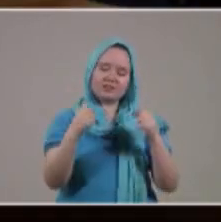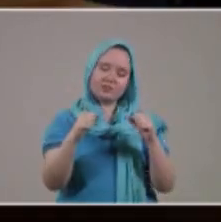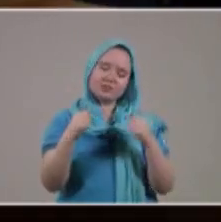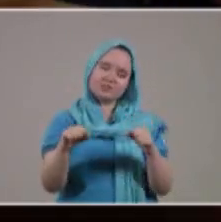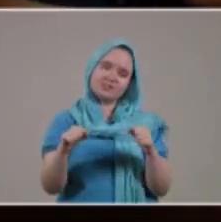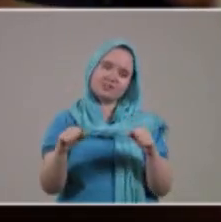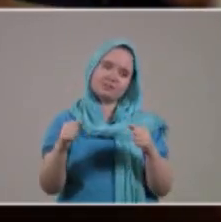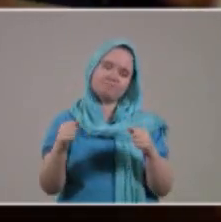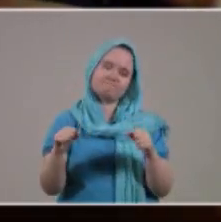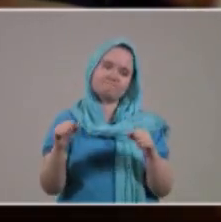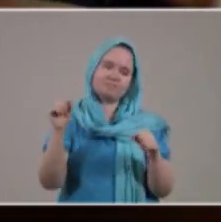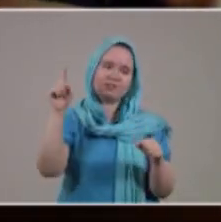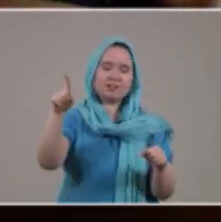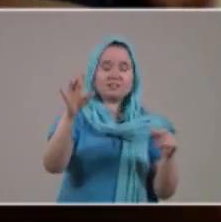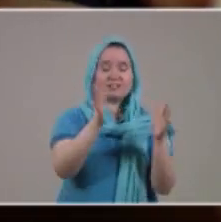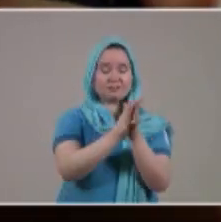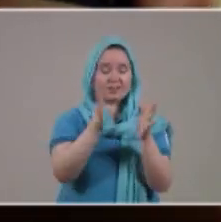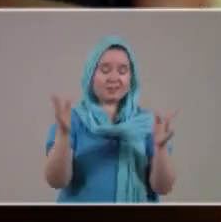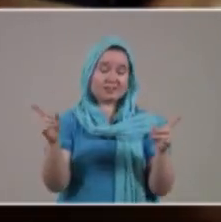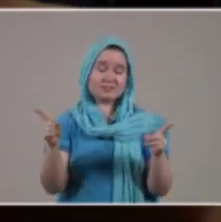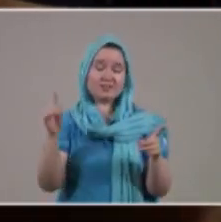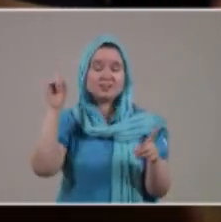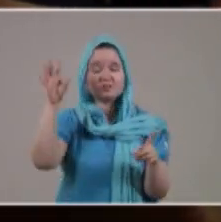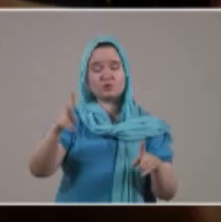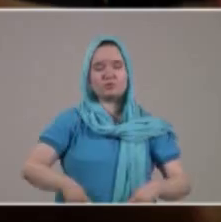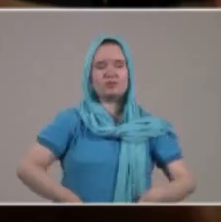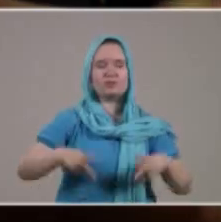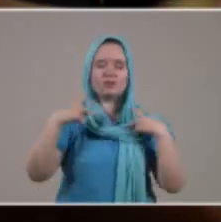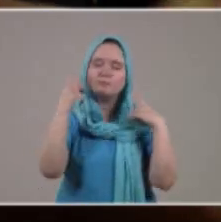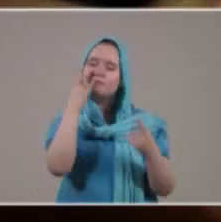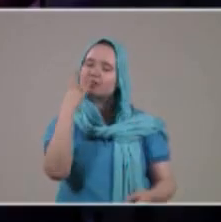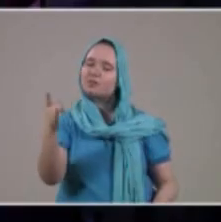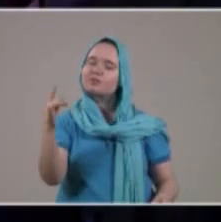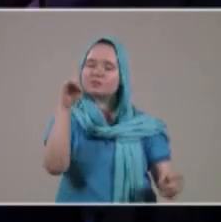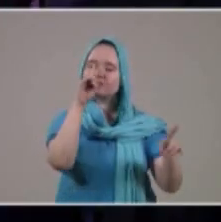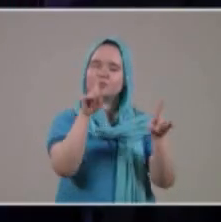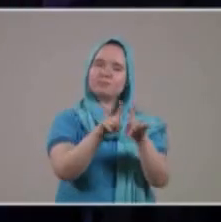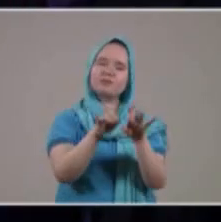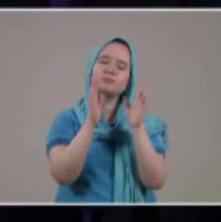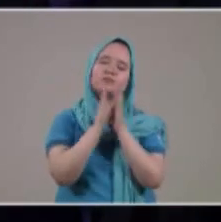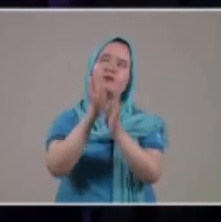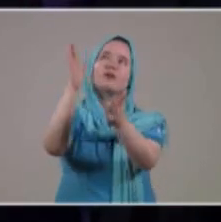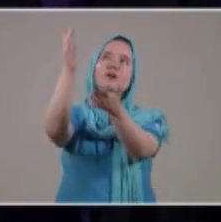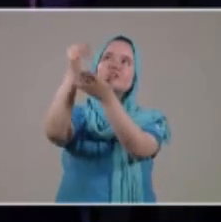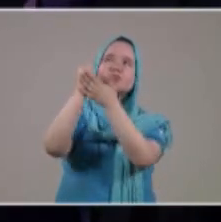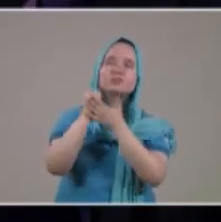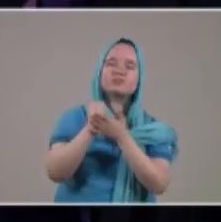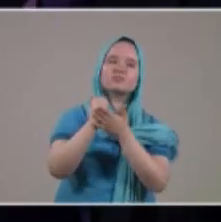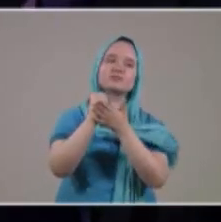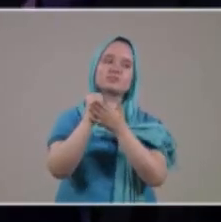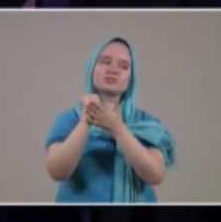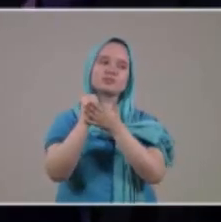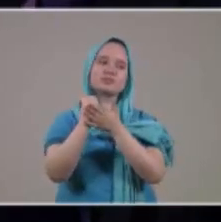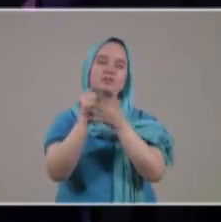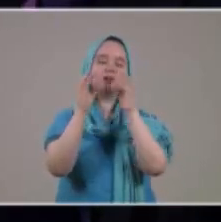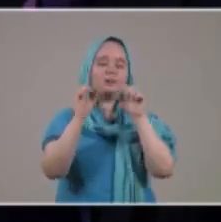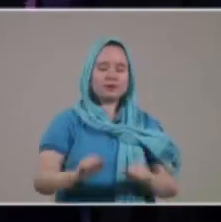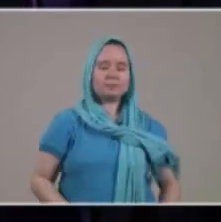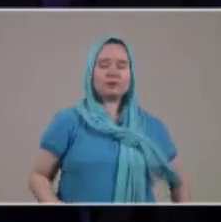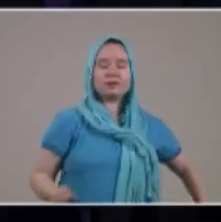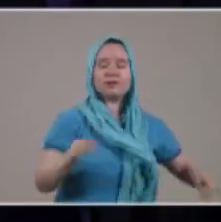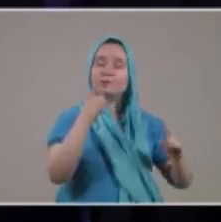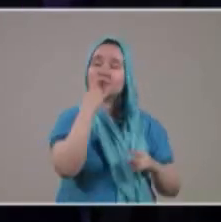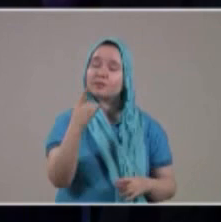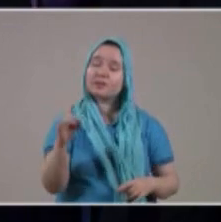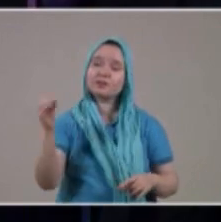excepción en su vida. Perdónanos a nosotros también, y ayúdanos para perdonar a los que